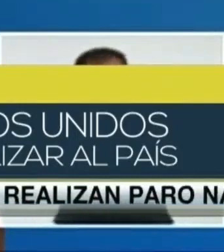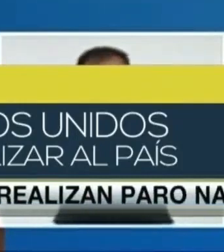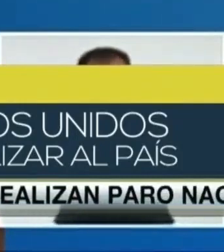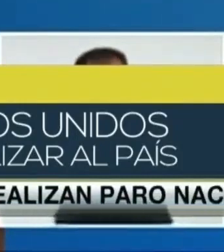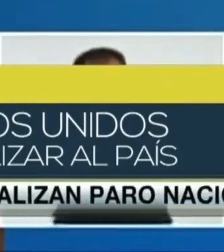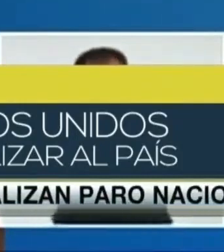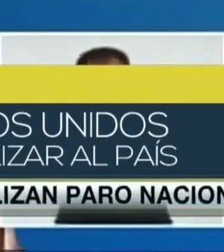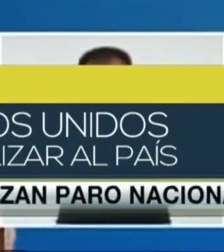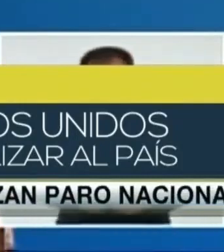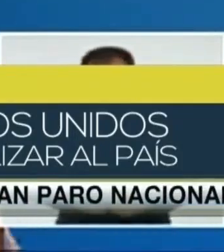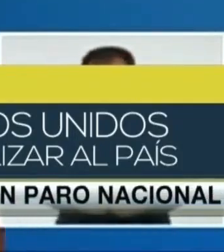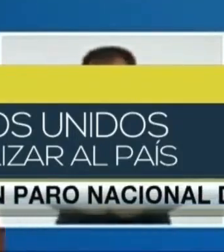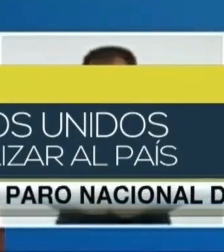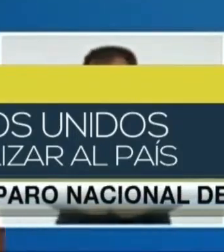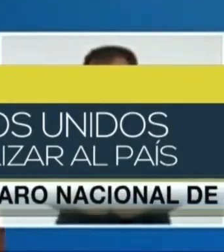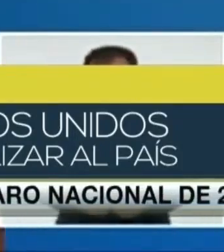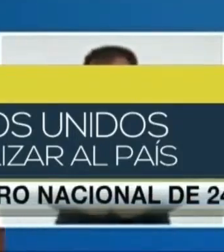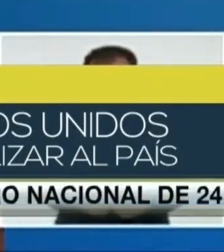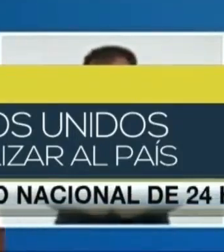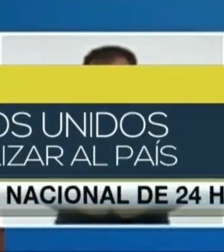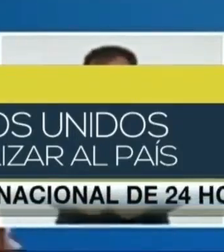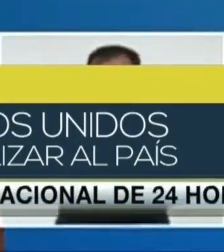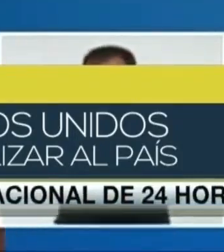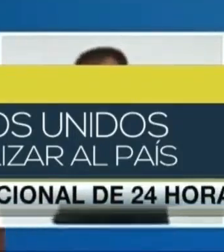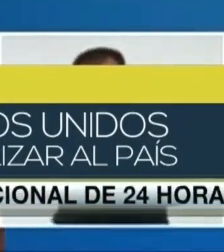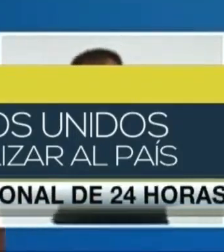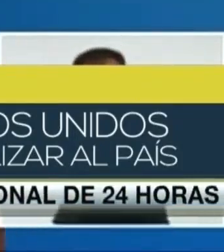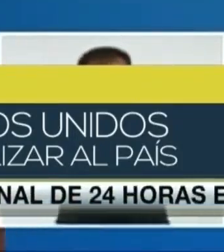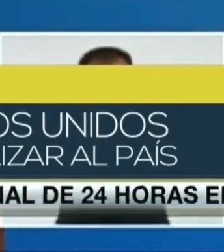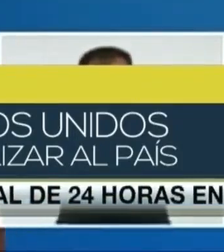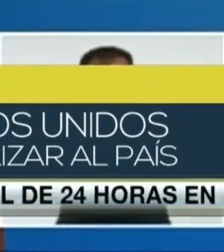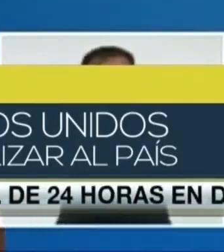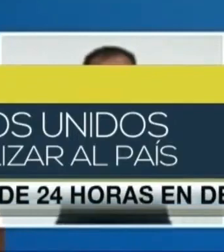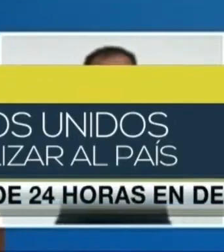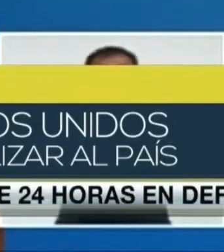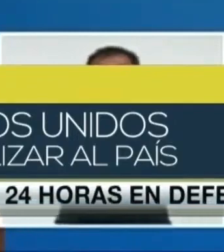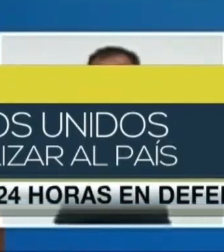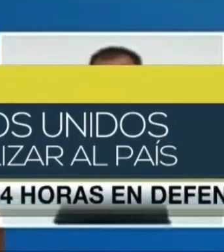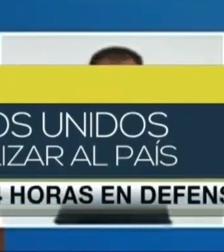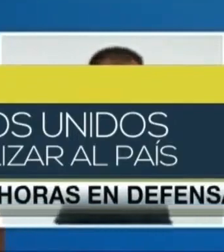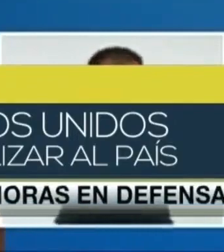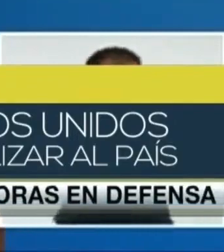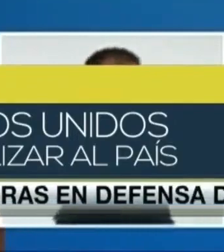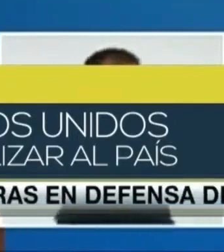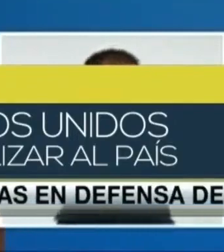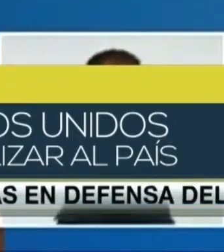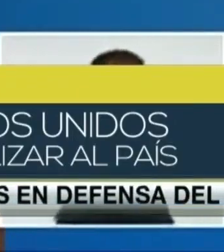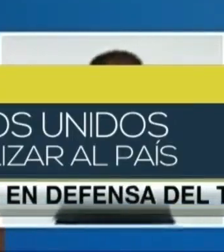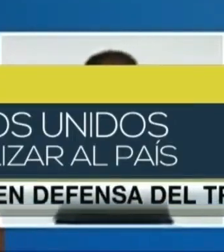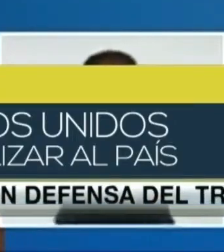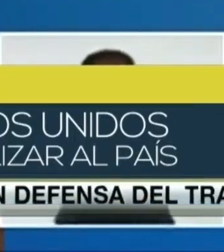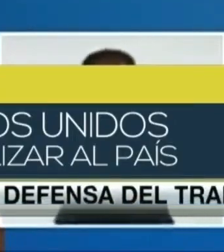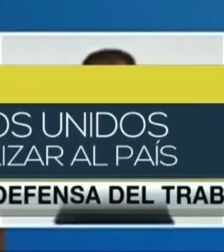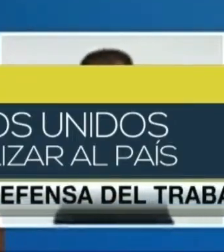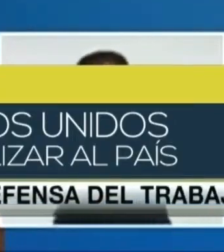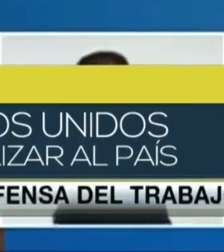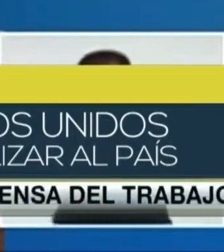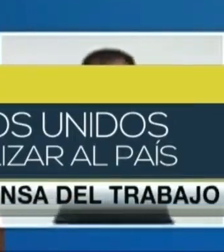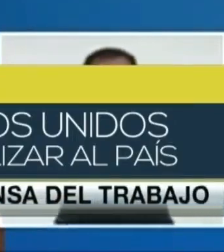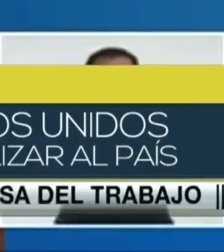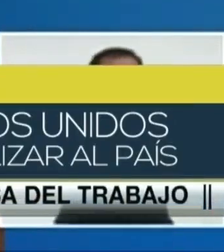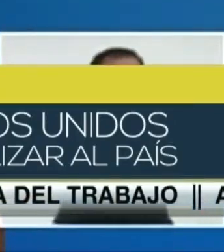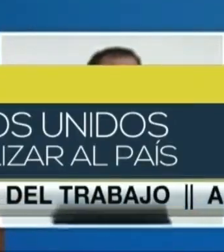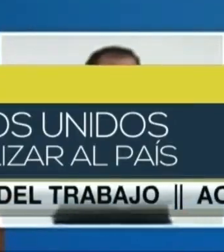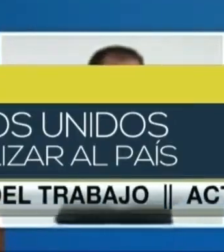ustedes conocer la información oficial que dio la Fiscalía General de la República y el Ministerio del Interior